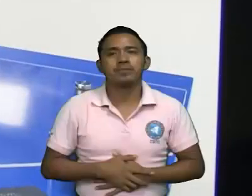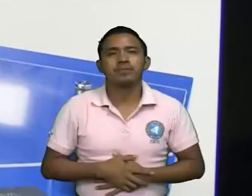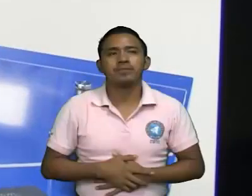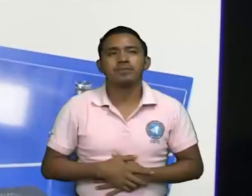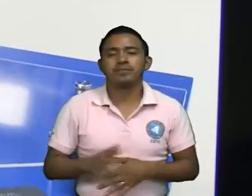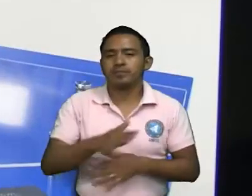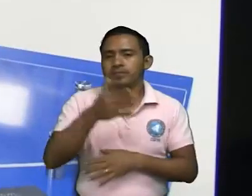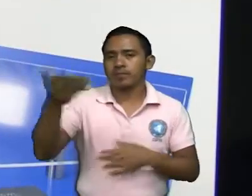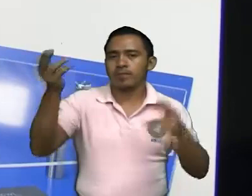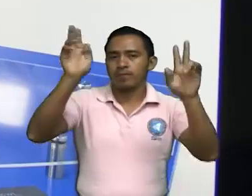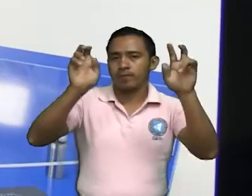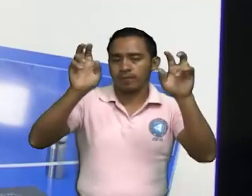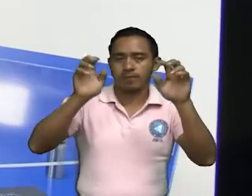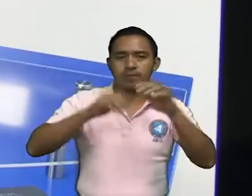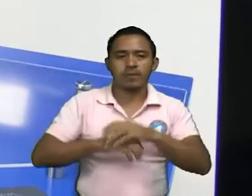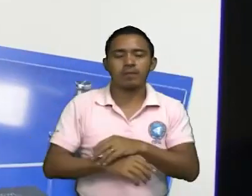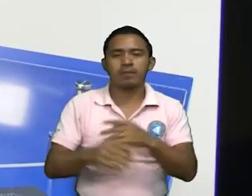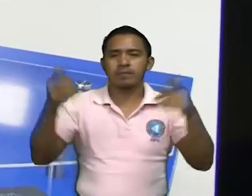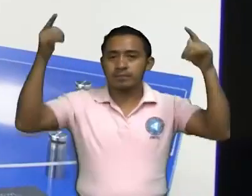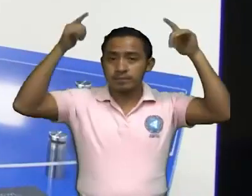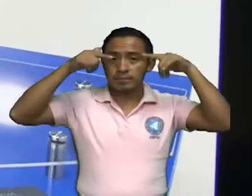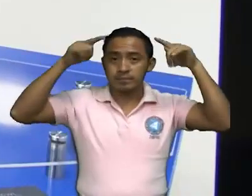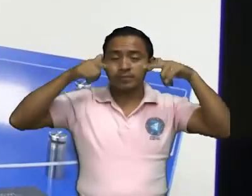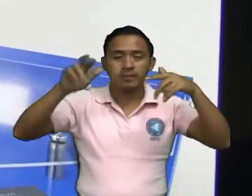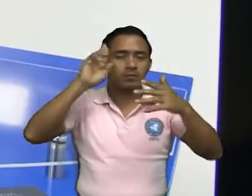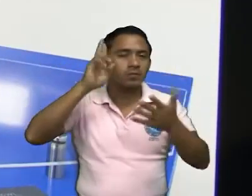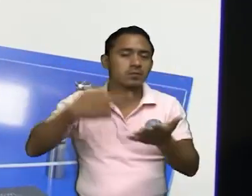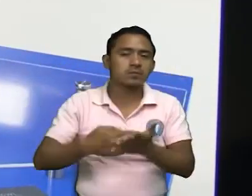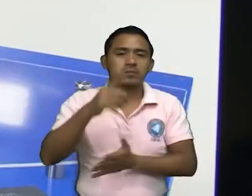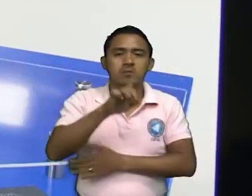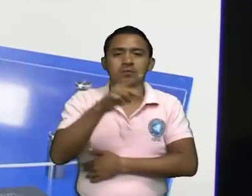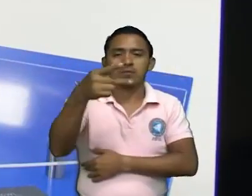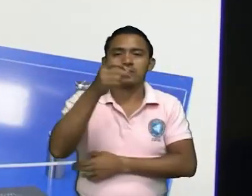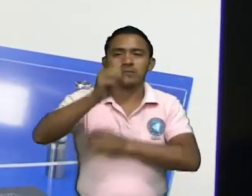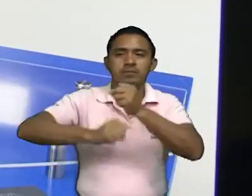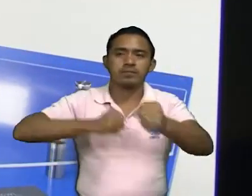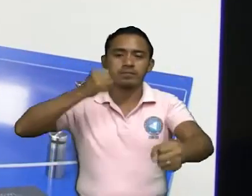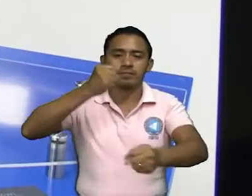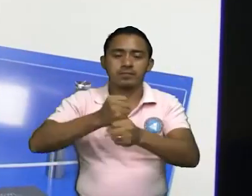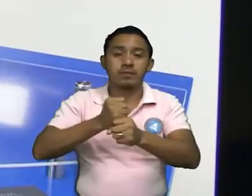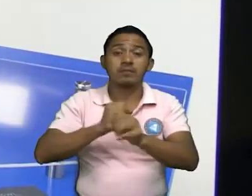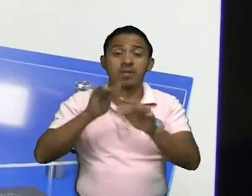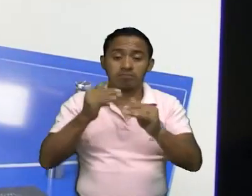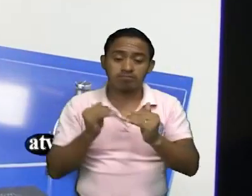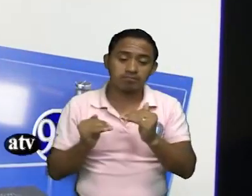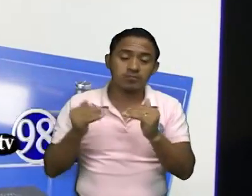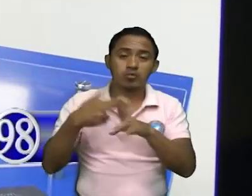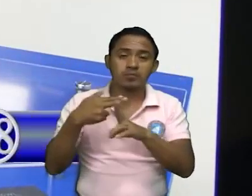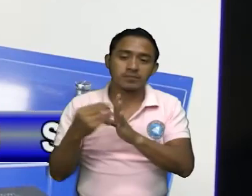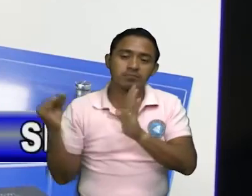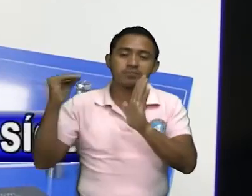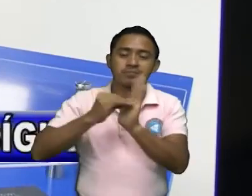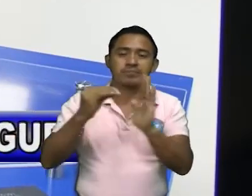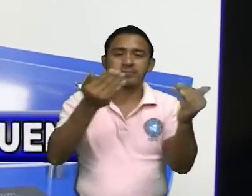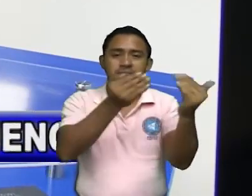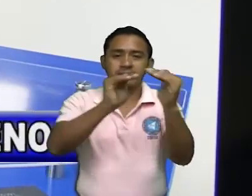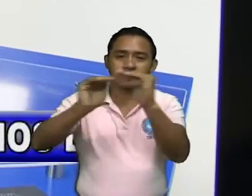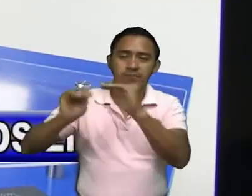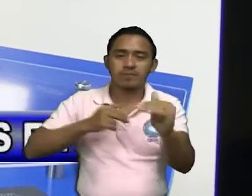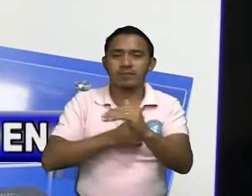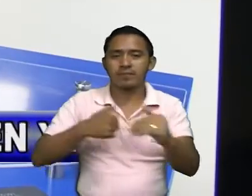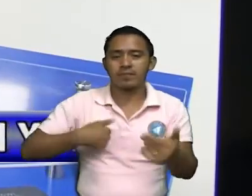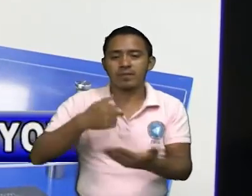Y en otras informaciones, en Masaya, en conmemoración del 180 aniversario de haber sido elevada a ciudad, se realizó